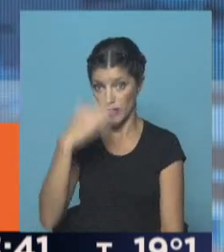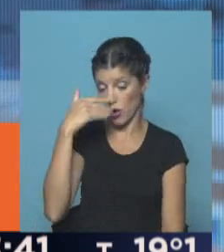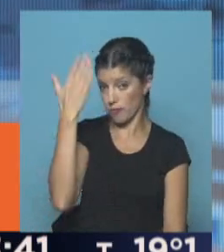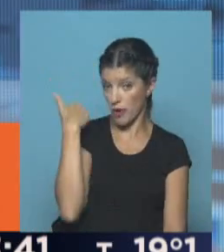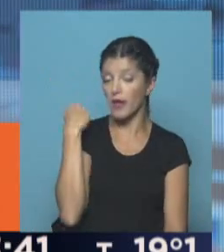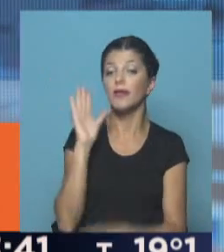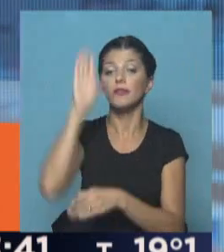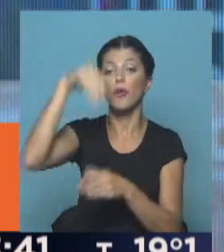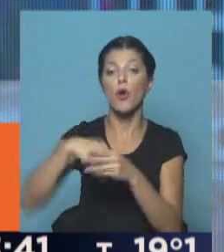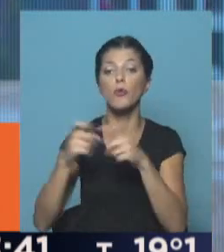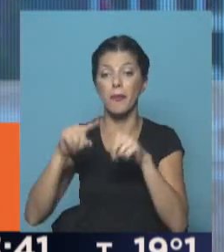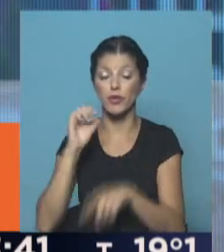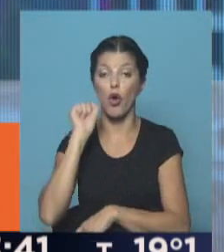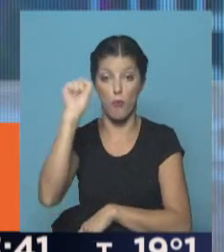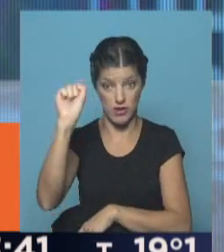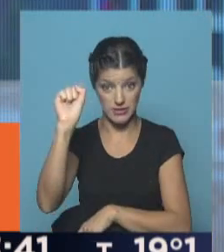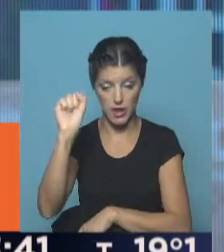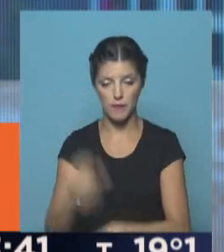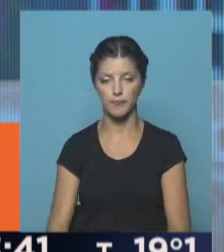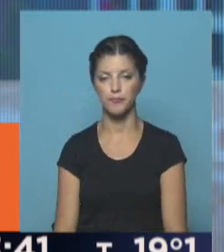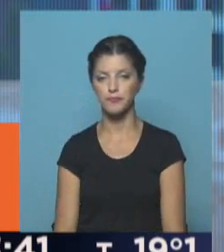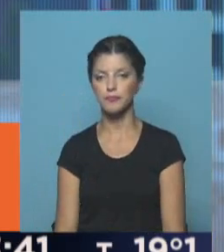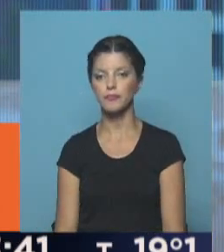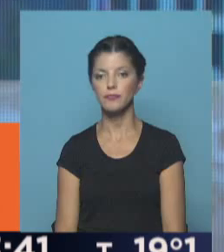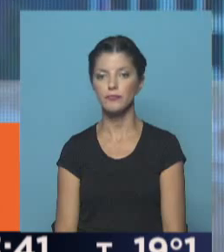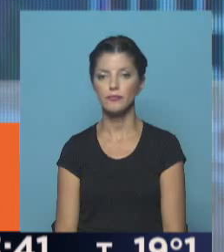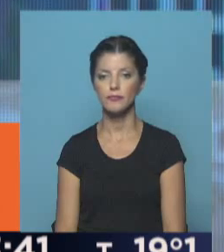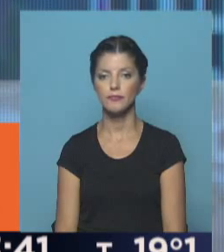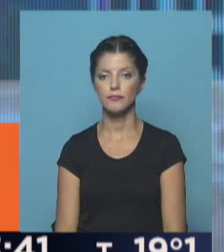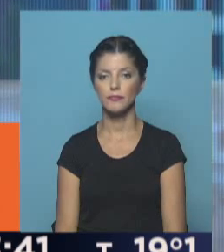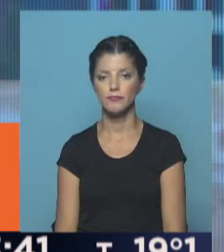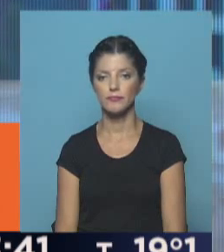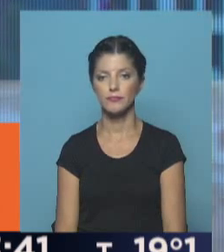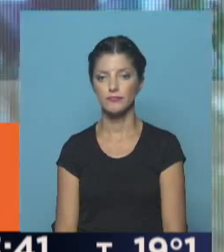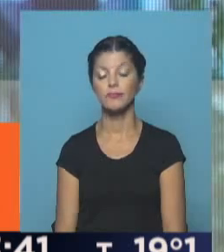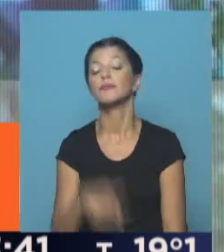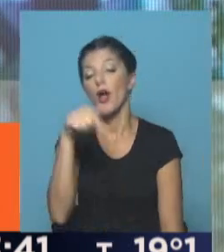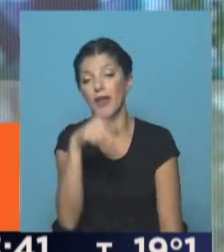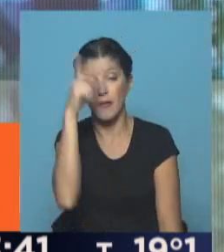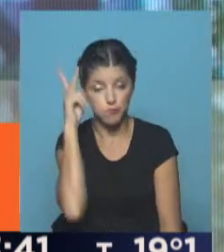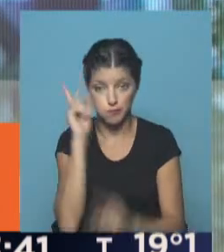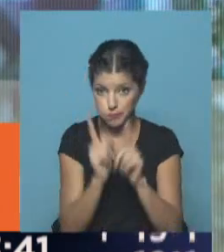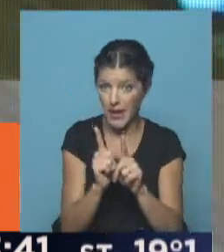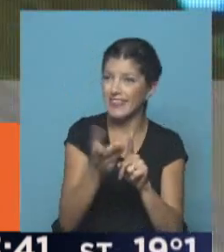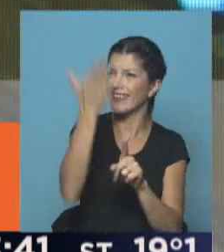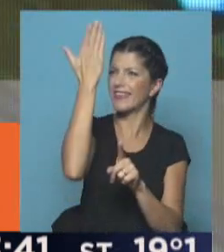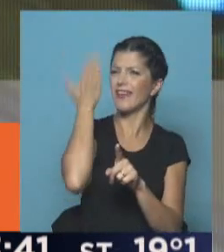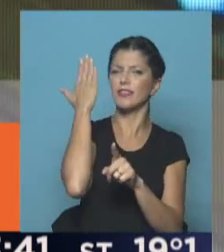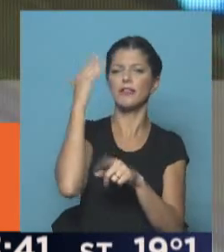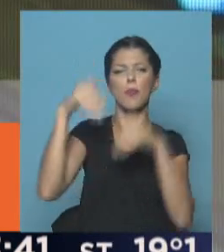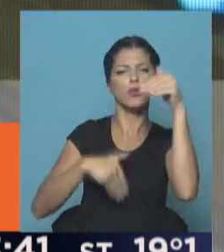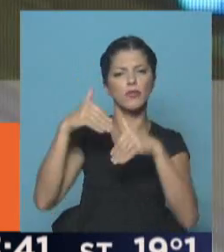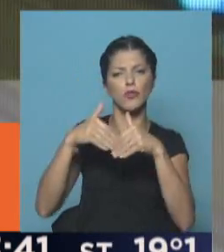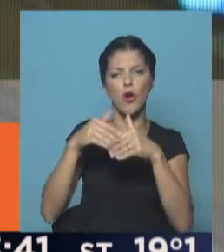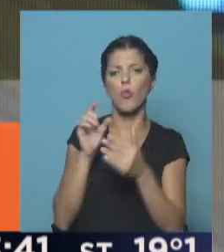fue la incorporación del partido comunista está destruido está vigente en chile o estaba vigente en chile desde el plebiscito de la